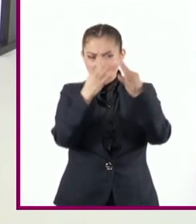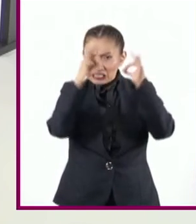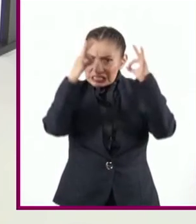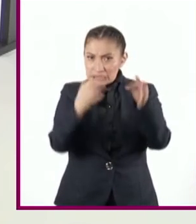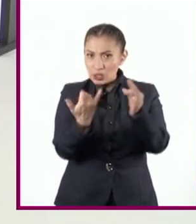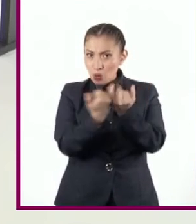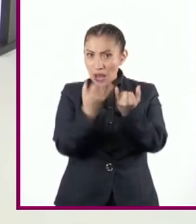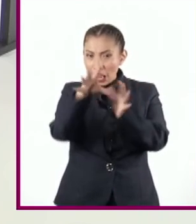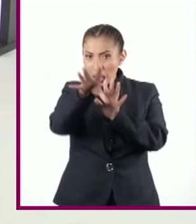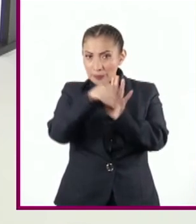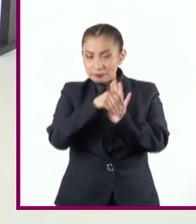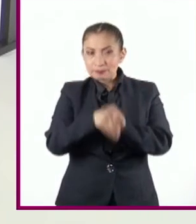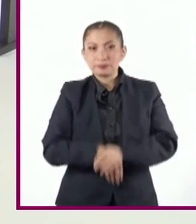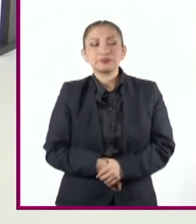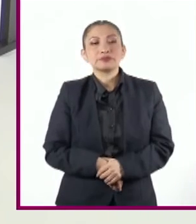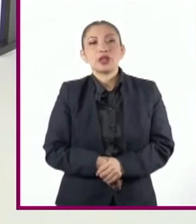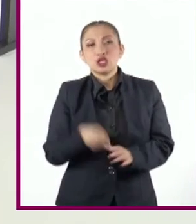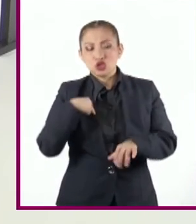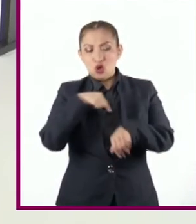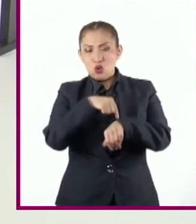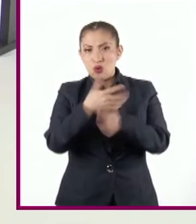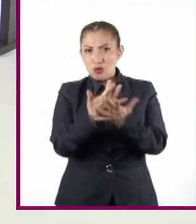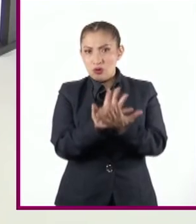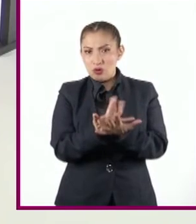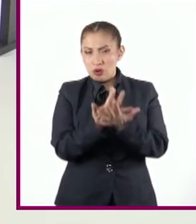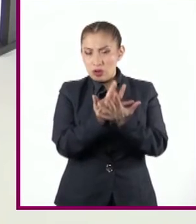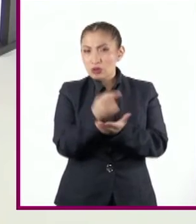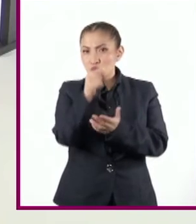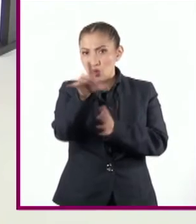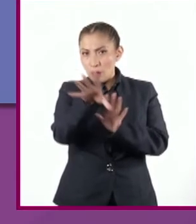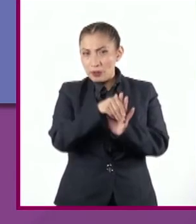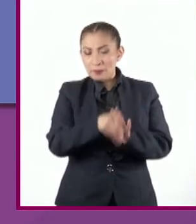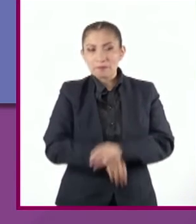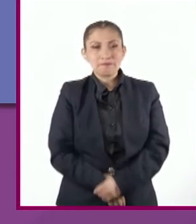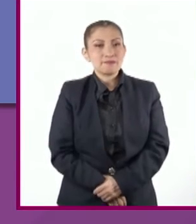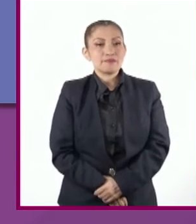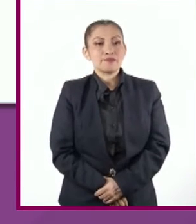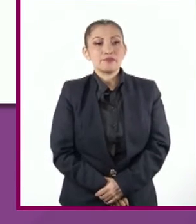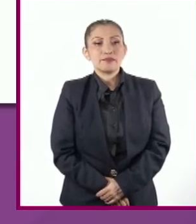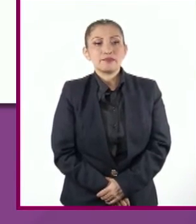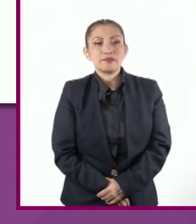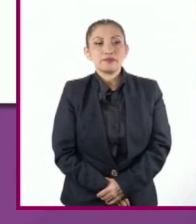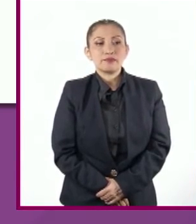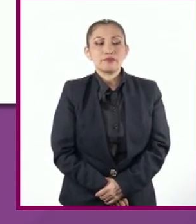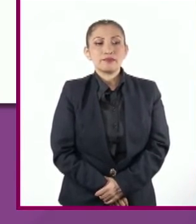como aparece en la pantalla. Les daré unos segundos para que puedan copiarlo.